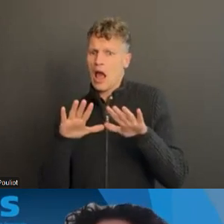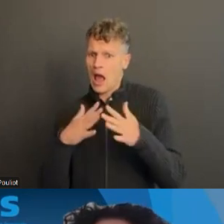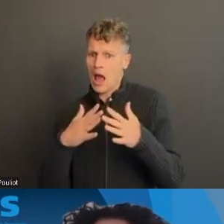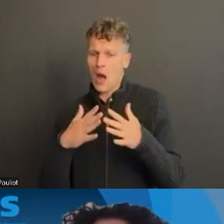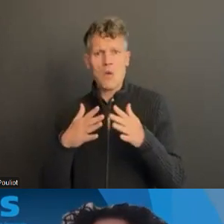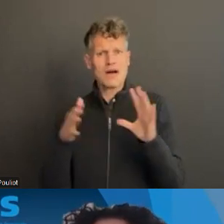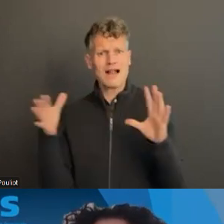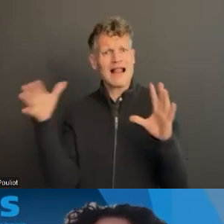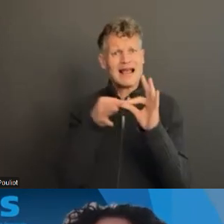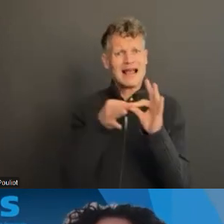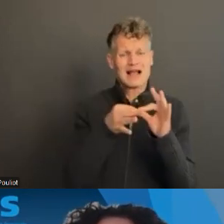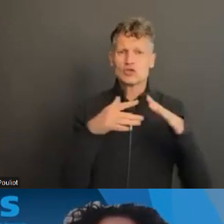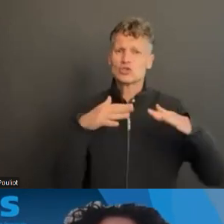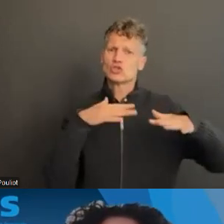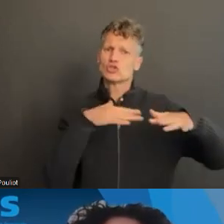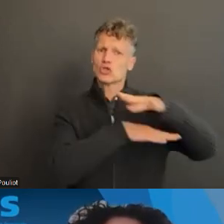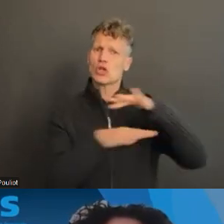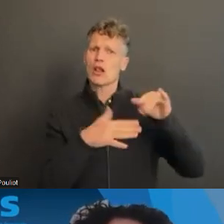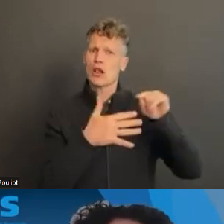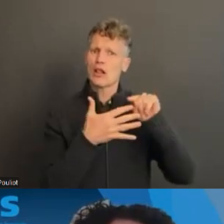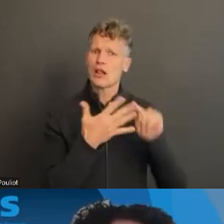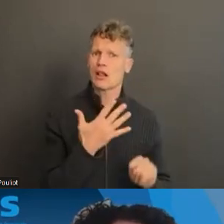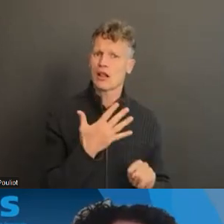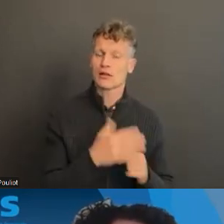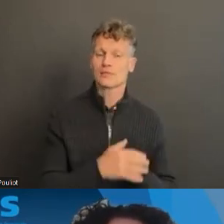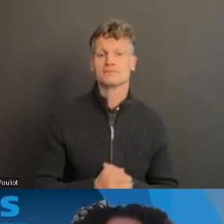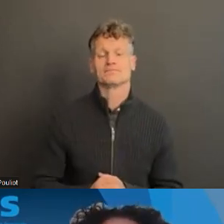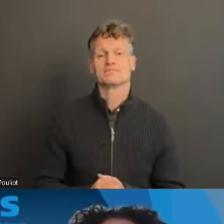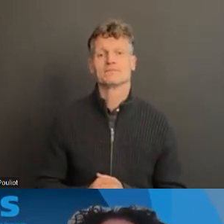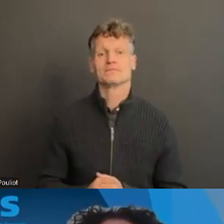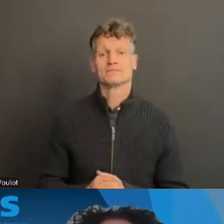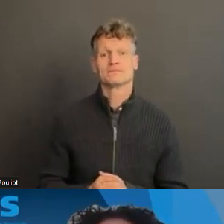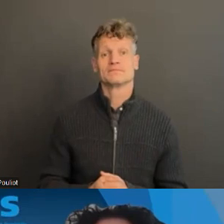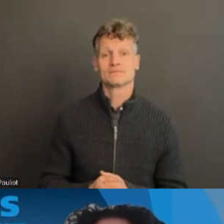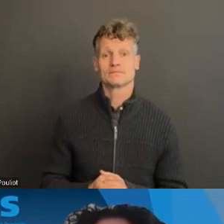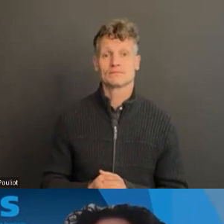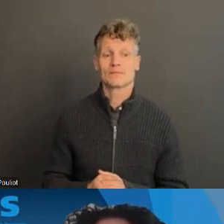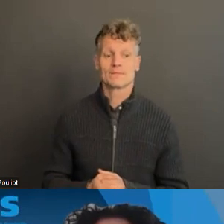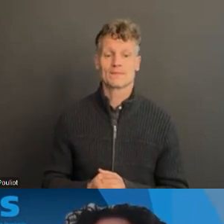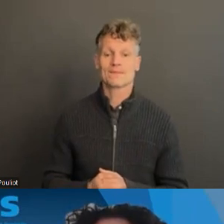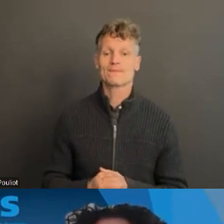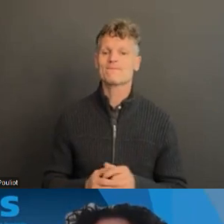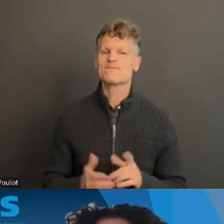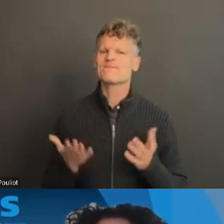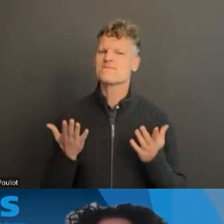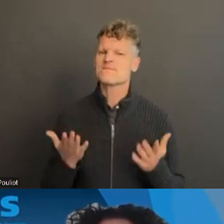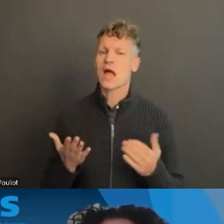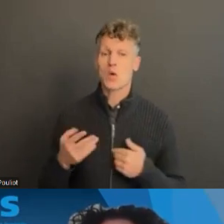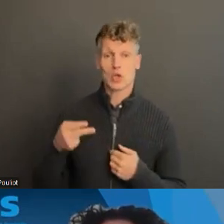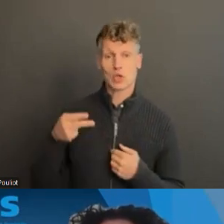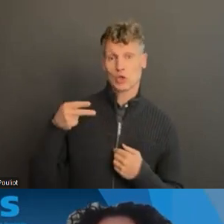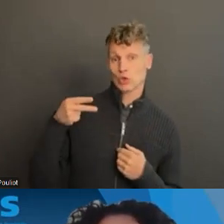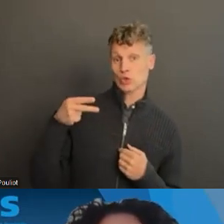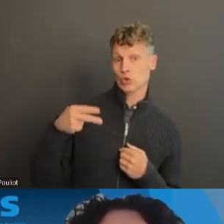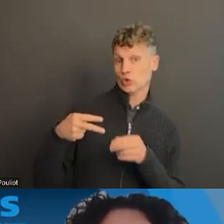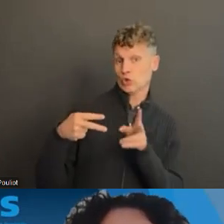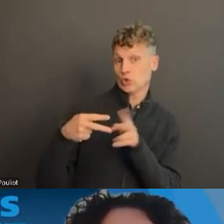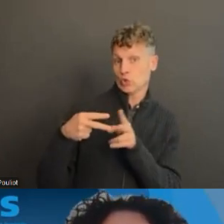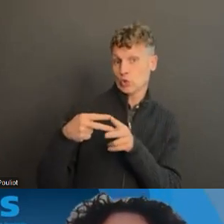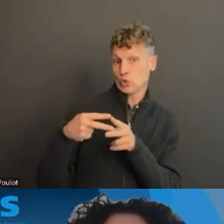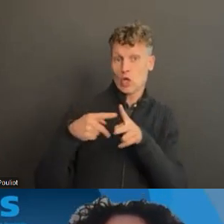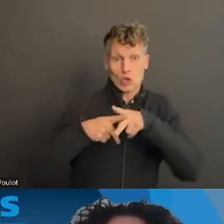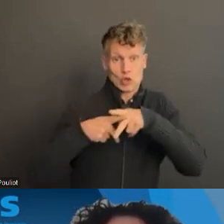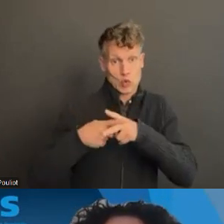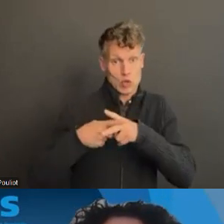Equity Tool, ¿cierto? Está en proceso de validación. Nosotros esperamos que a principios del próximo